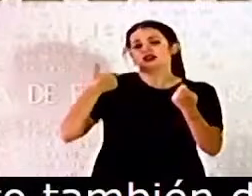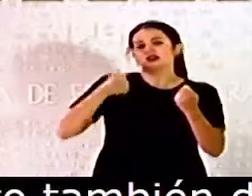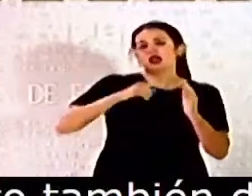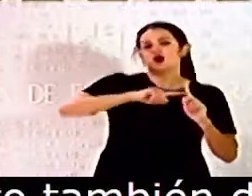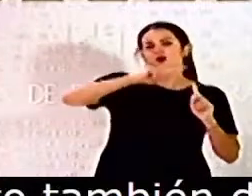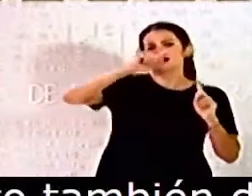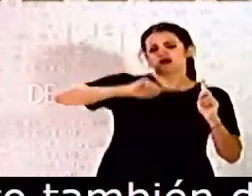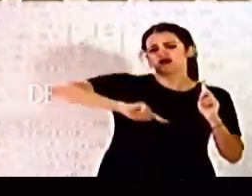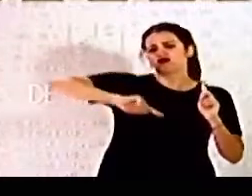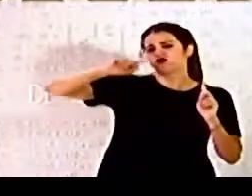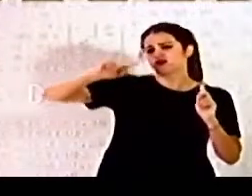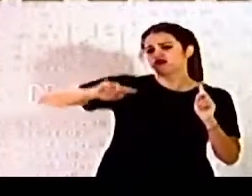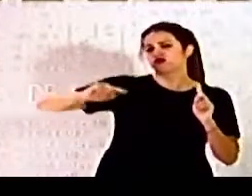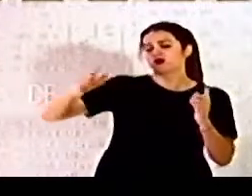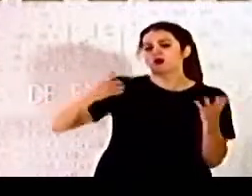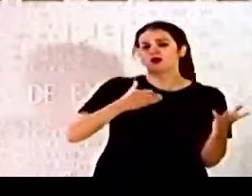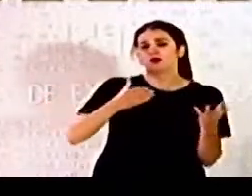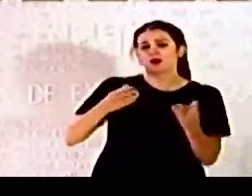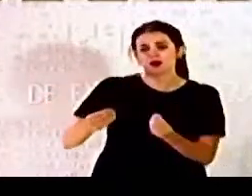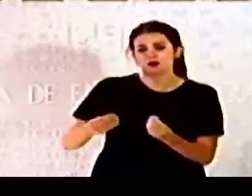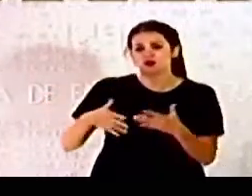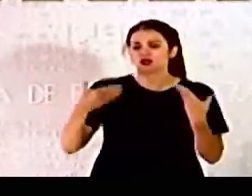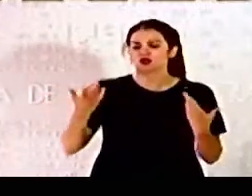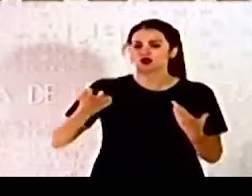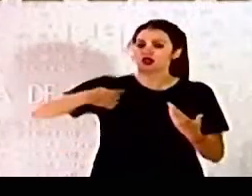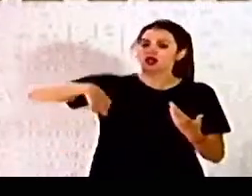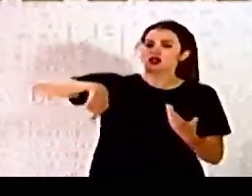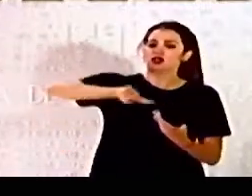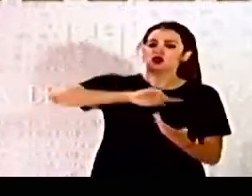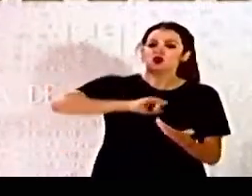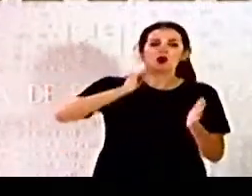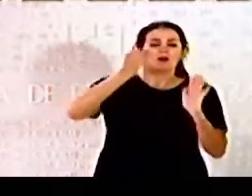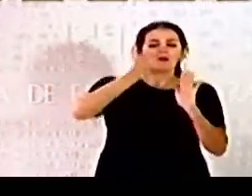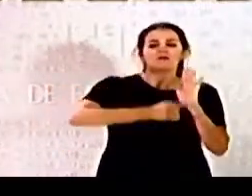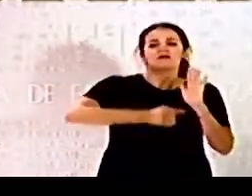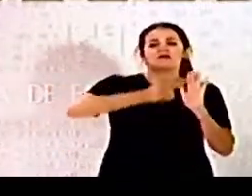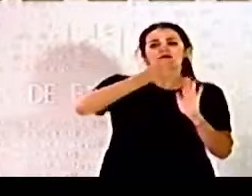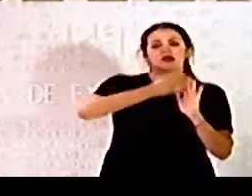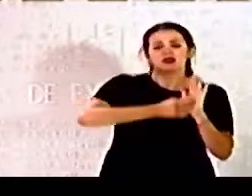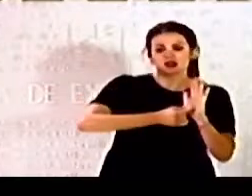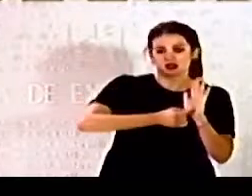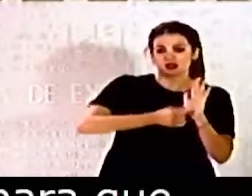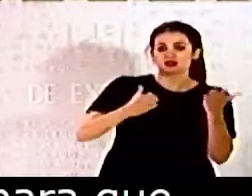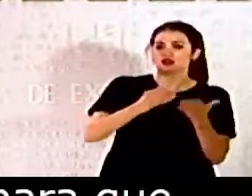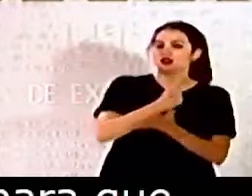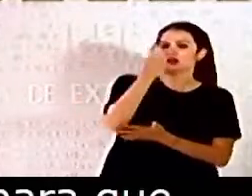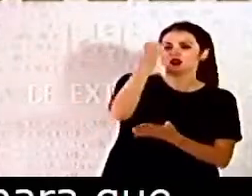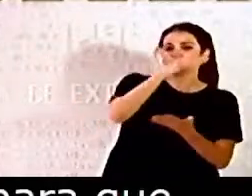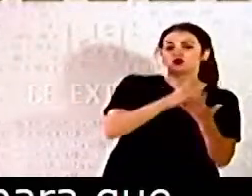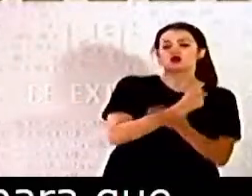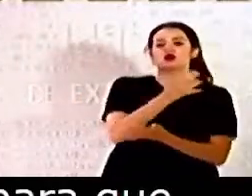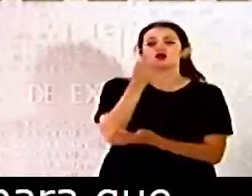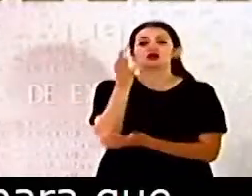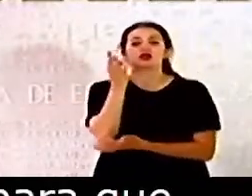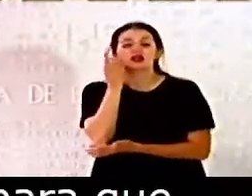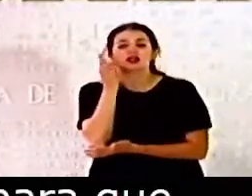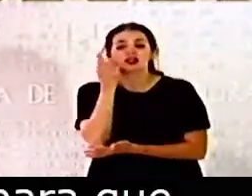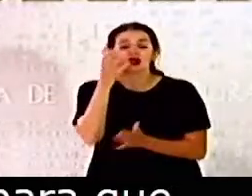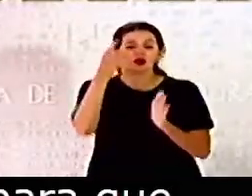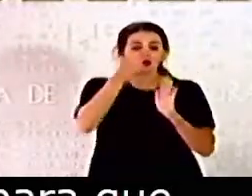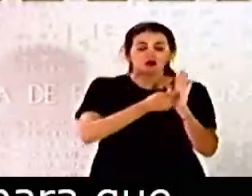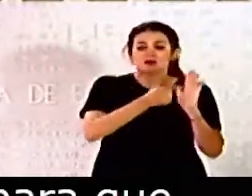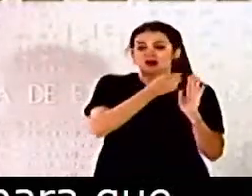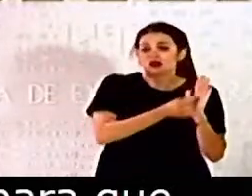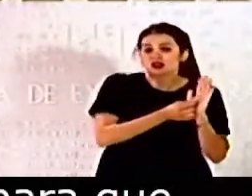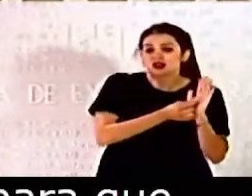que seamos capaces de poner medidas entre todos y todas que nos permiten disfrutar del